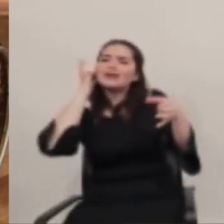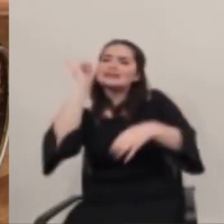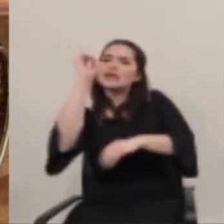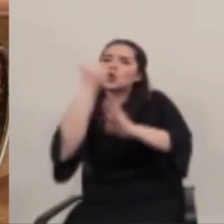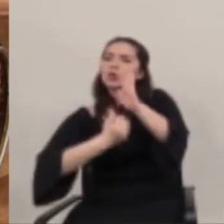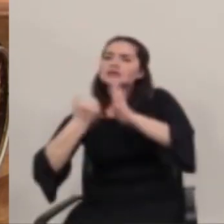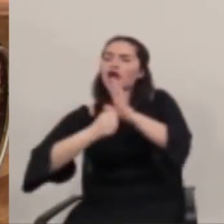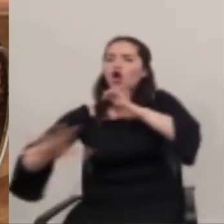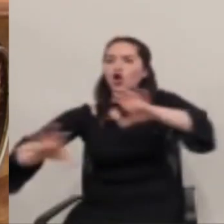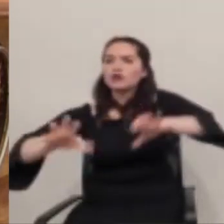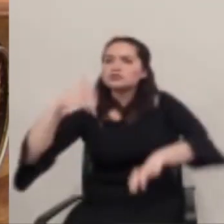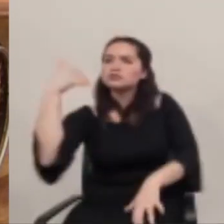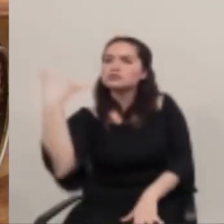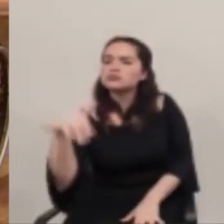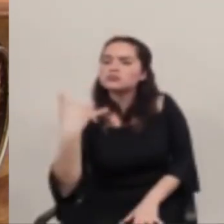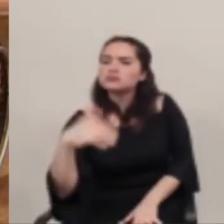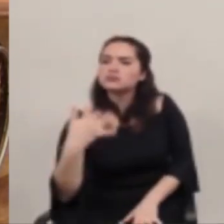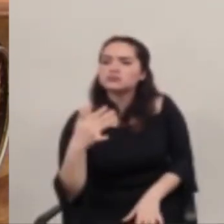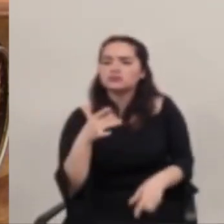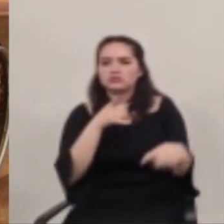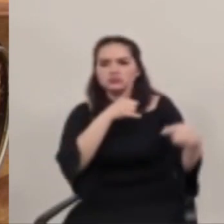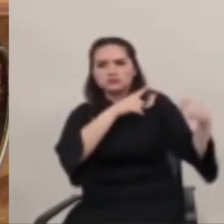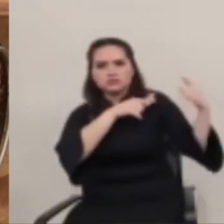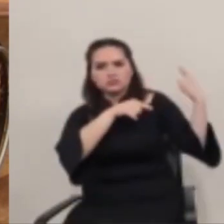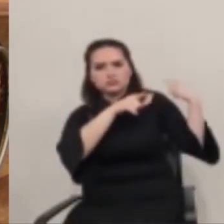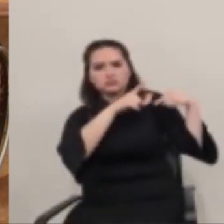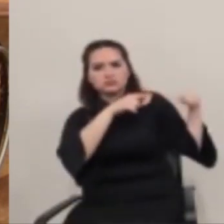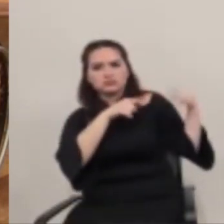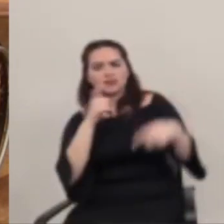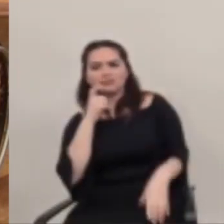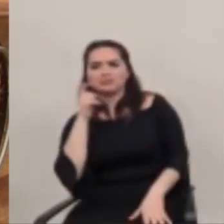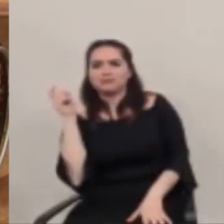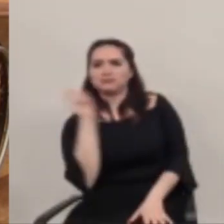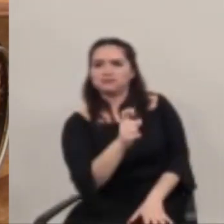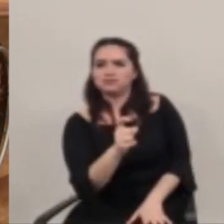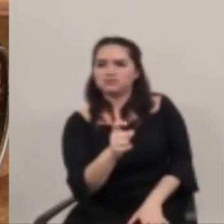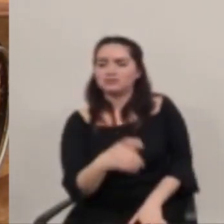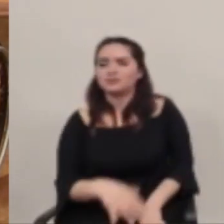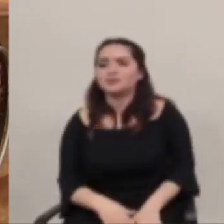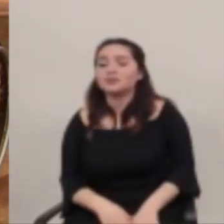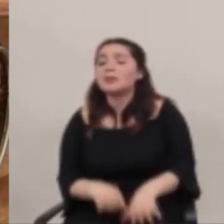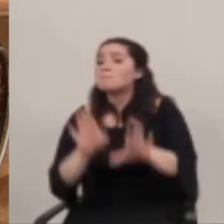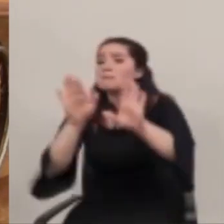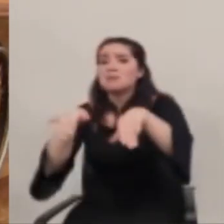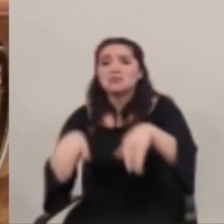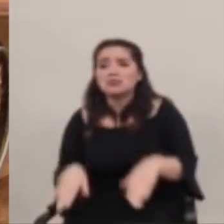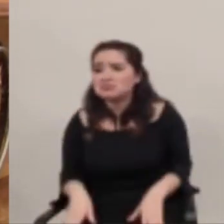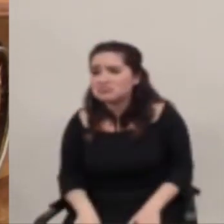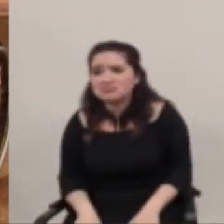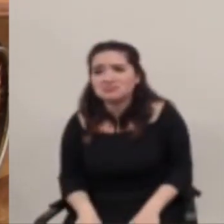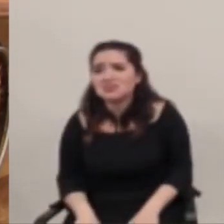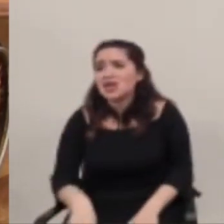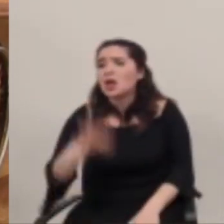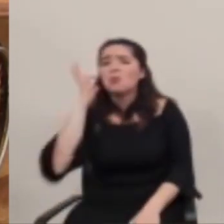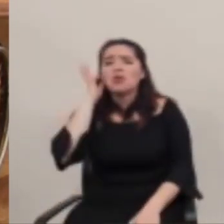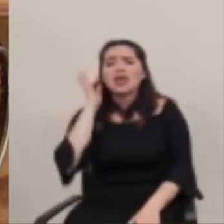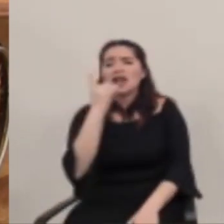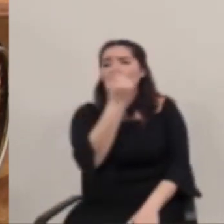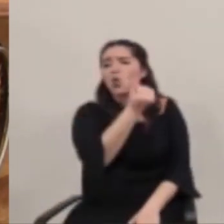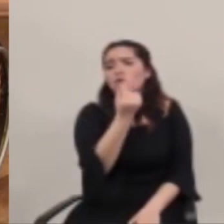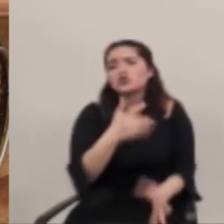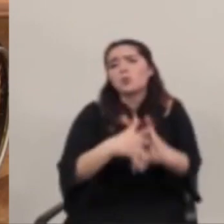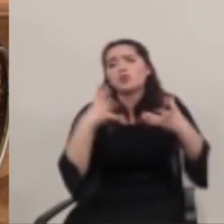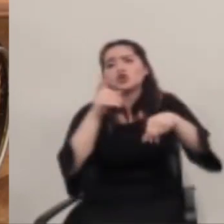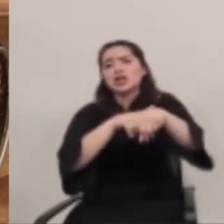importantes. Yo dije, bueno, ¿qué habrán dicho la gente que criticaba a las sufragistas? Lo mismo, mujeres con recursos, mucho